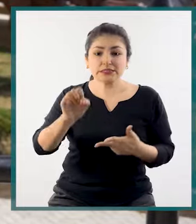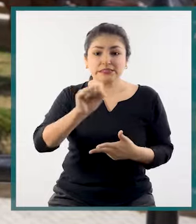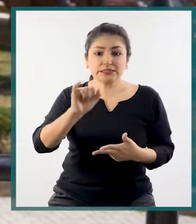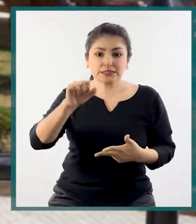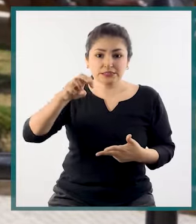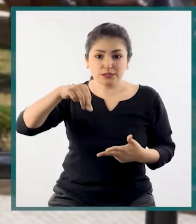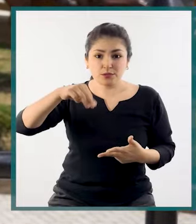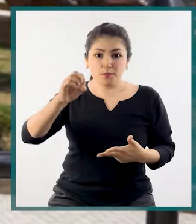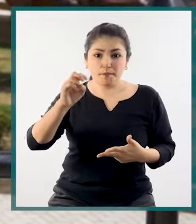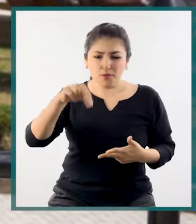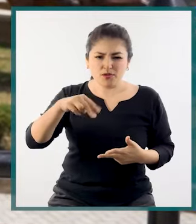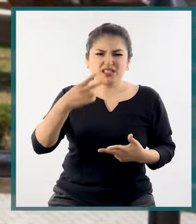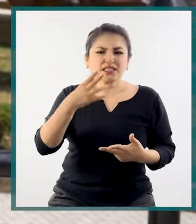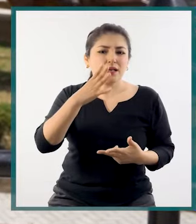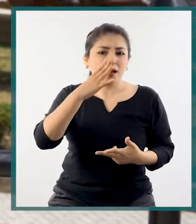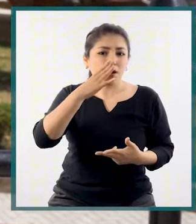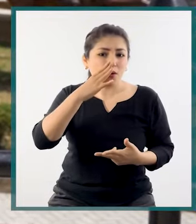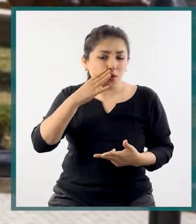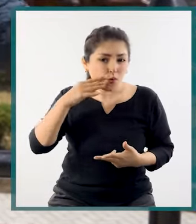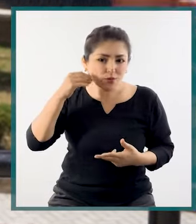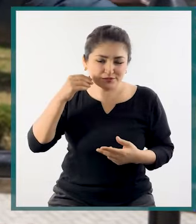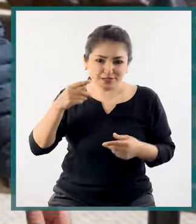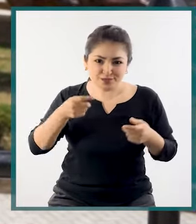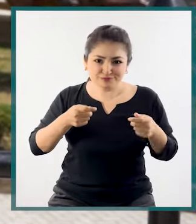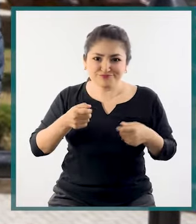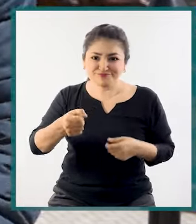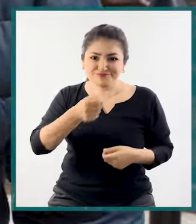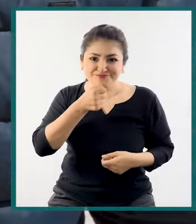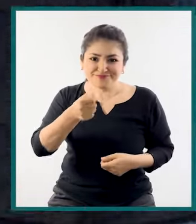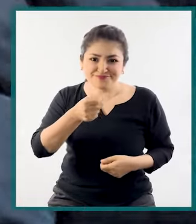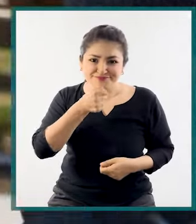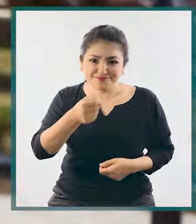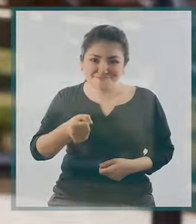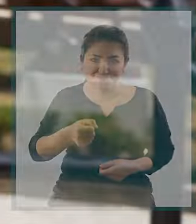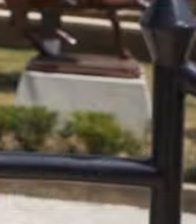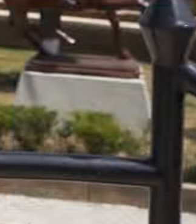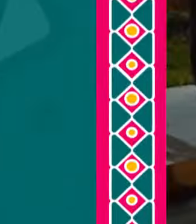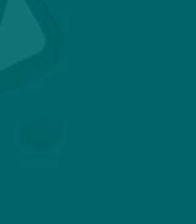dio este encuentro. Gonzalo Silva Infante tiene la nota.